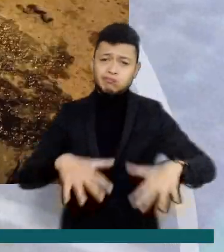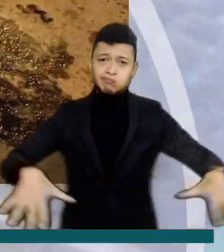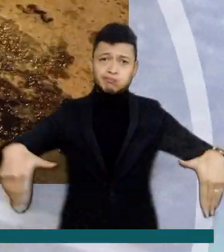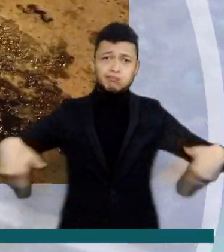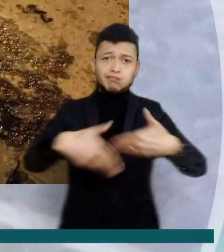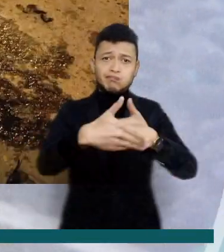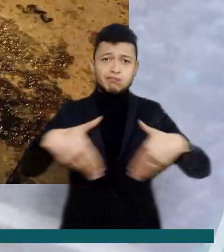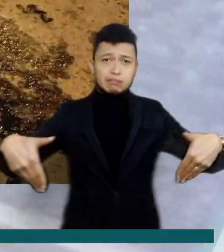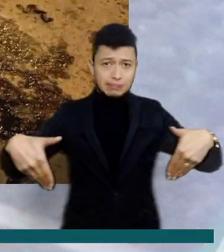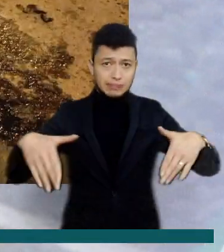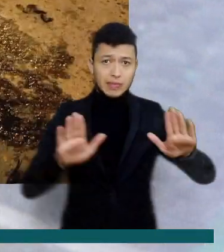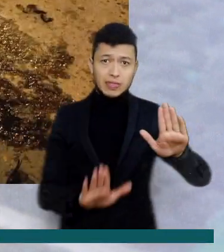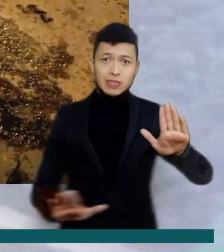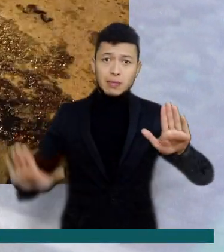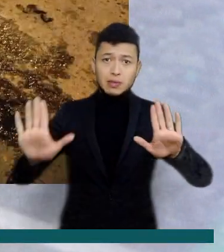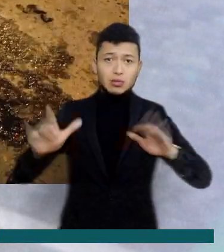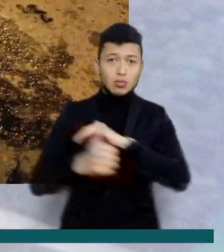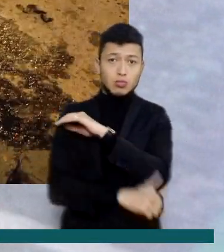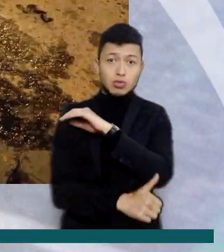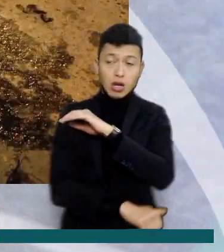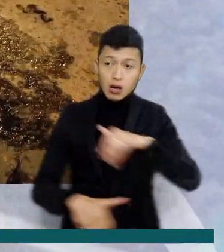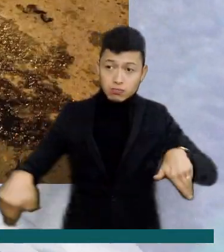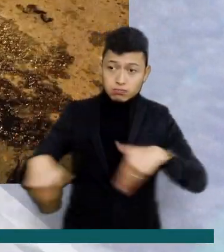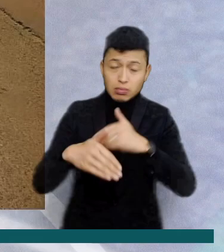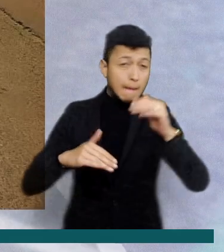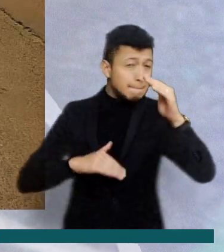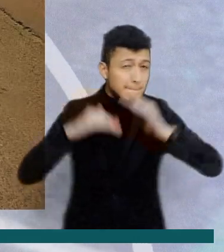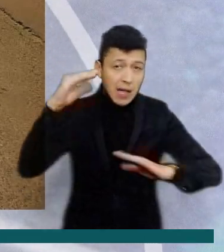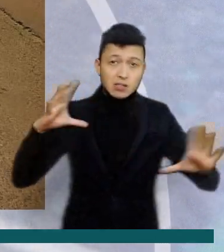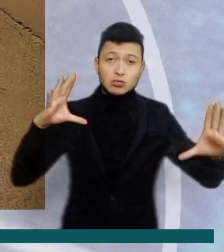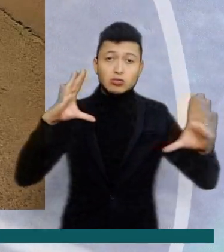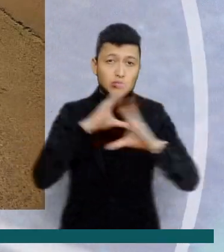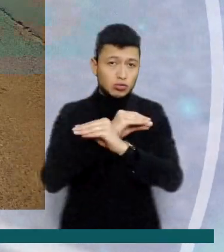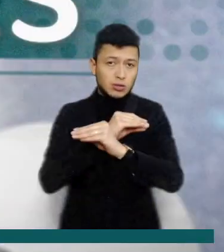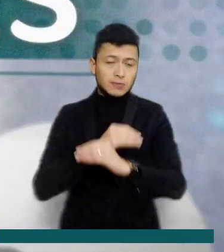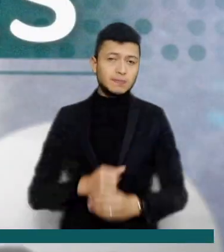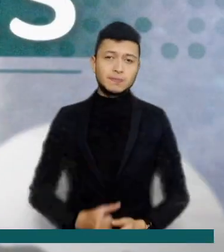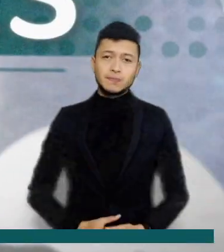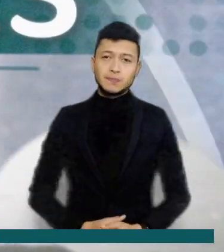vías del departamento. La mayoría de los casos ocurren en horas de la noche.